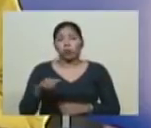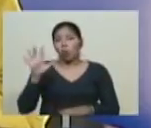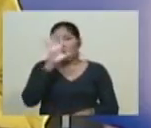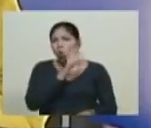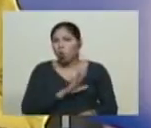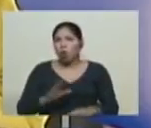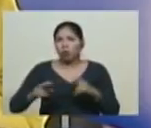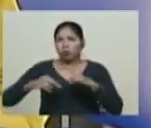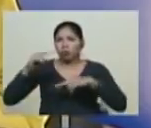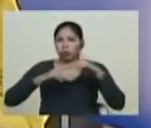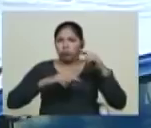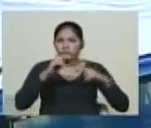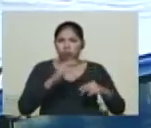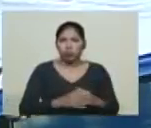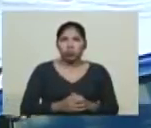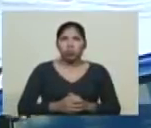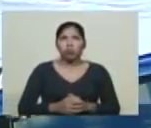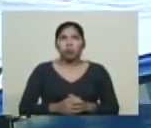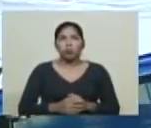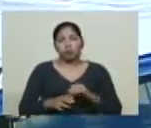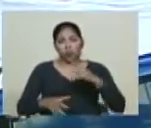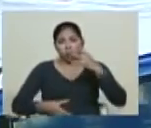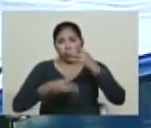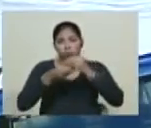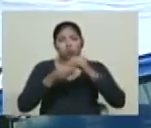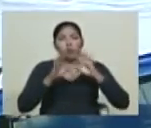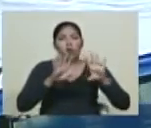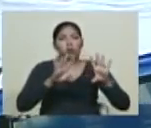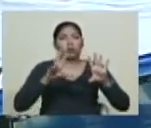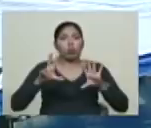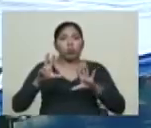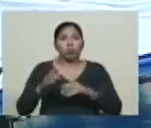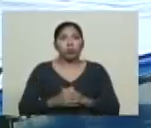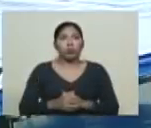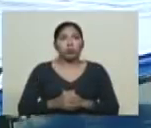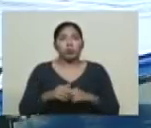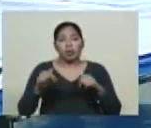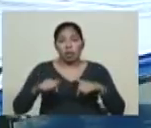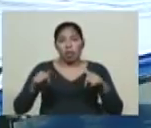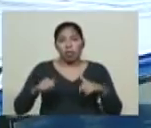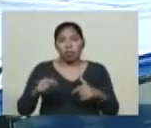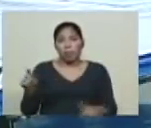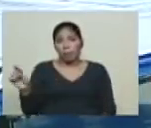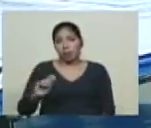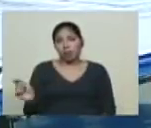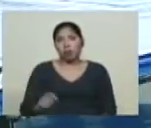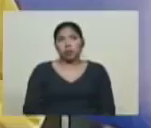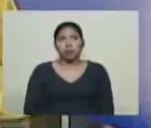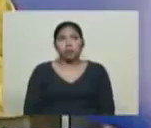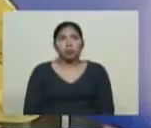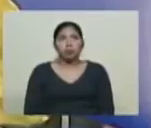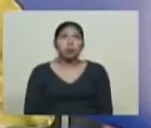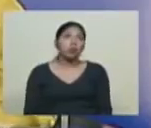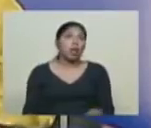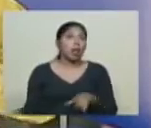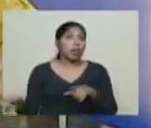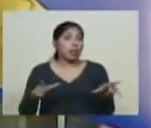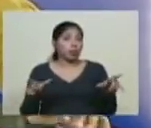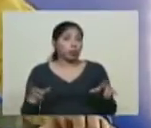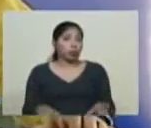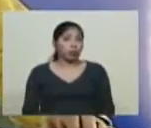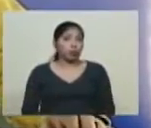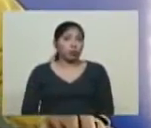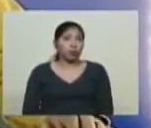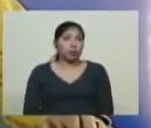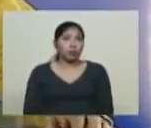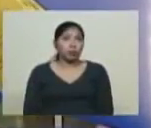están dentro de las 48 obras que tenemos para inaugurar en este próximo mes. Estamos listos, pues, vamos a la inauguración de